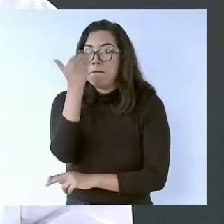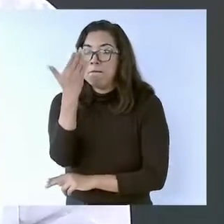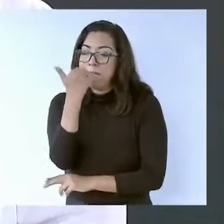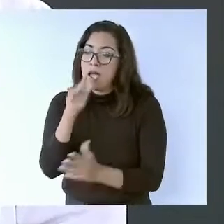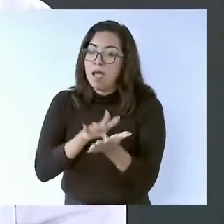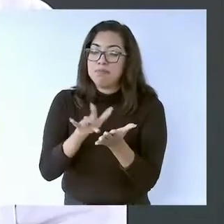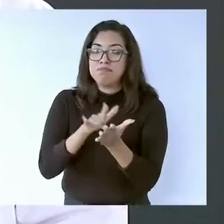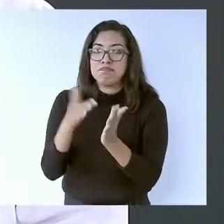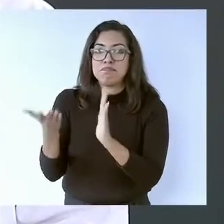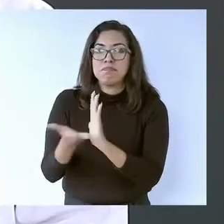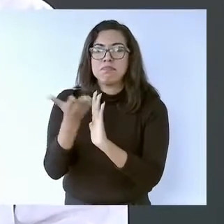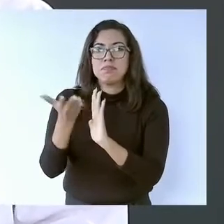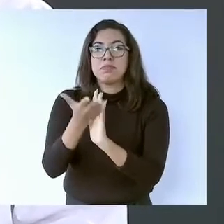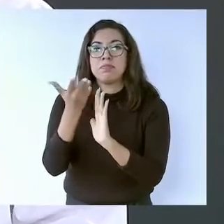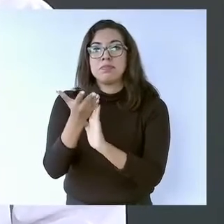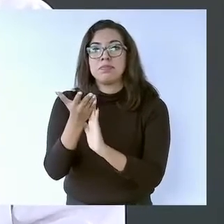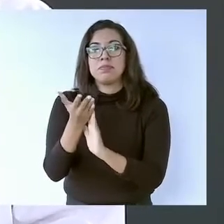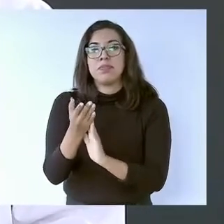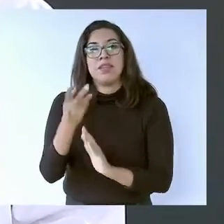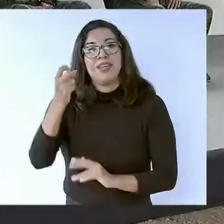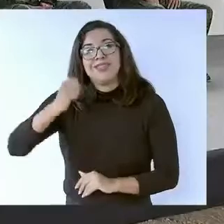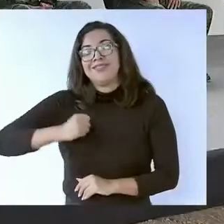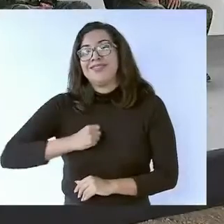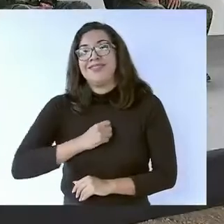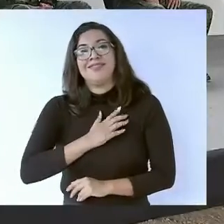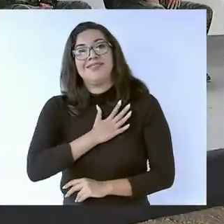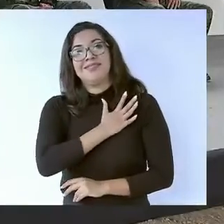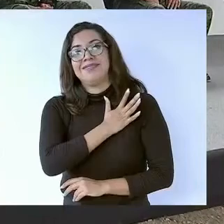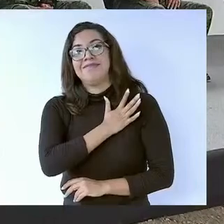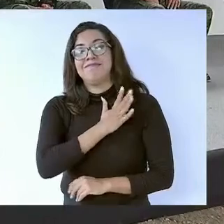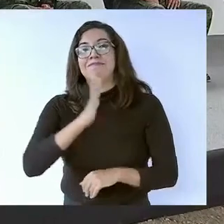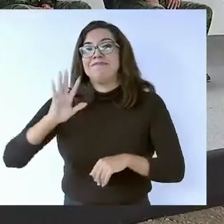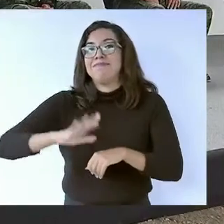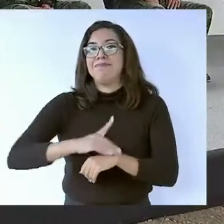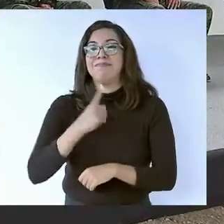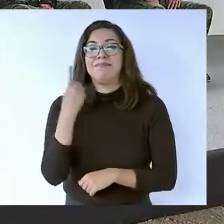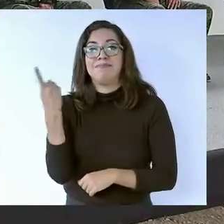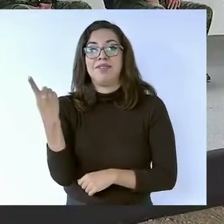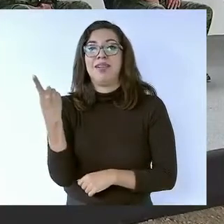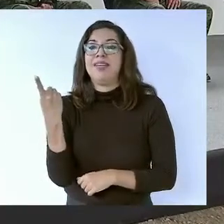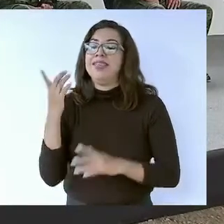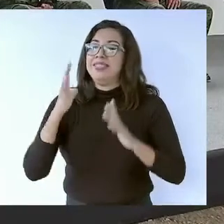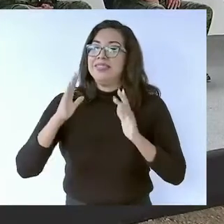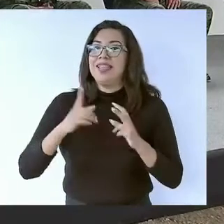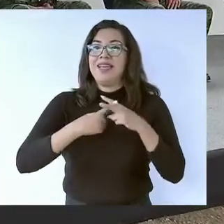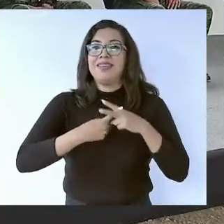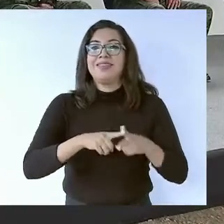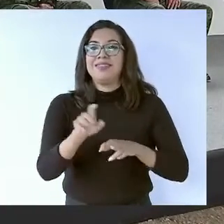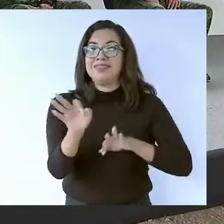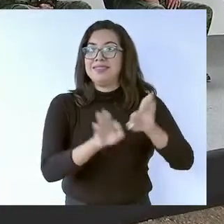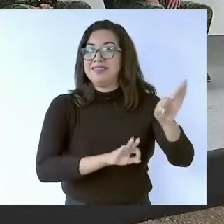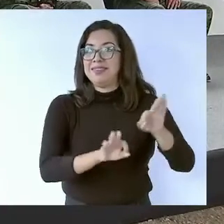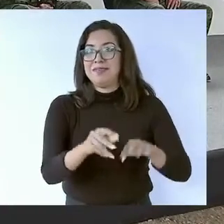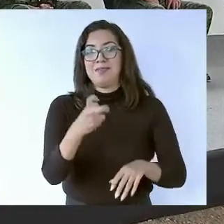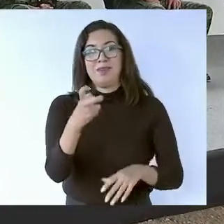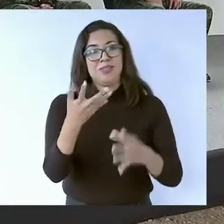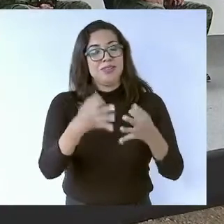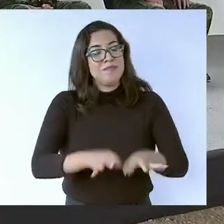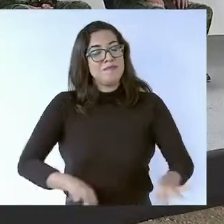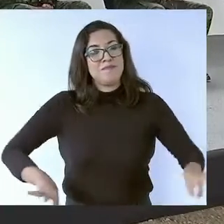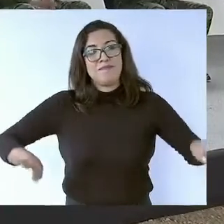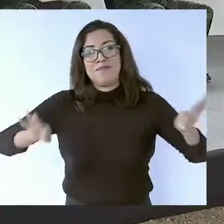iniciar con ustedes en este día histórico los trabajos de esta gran obra. Gracias a todos por su